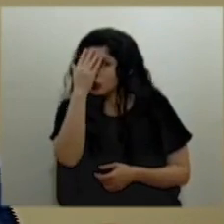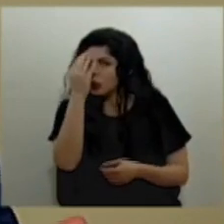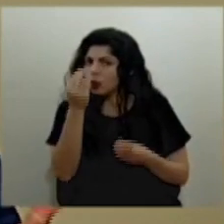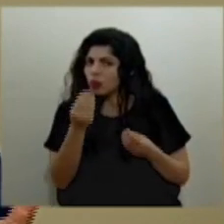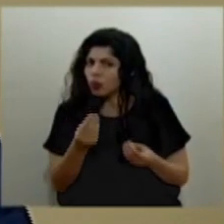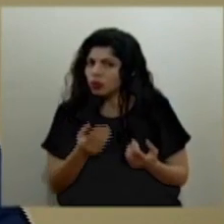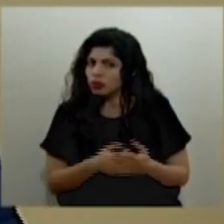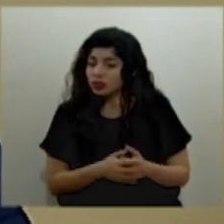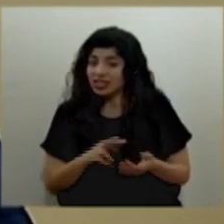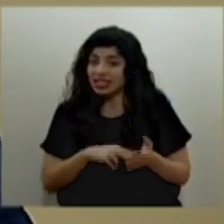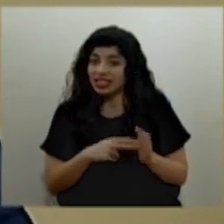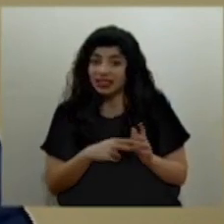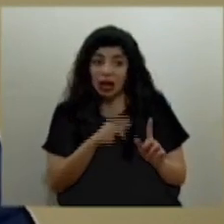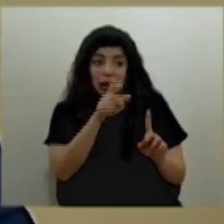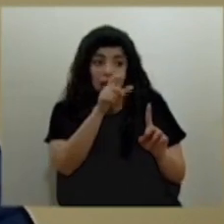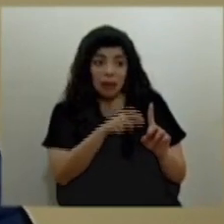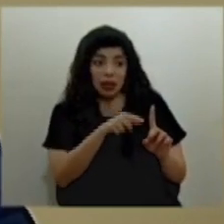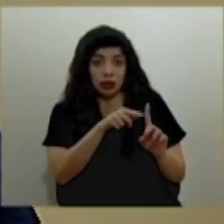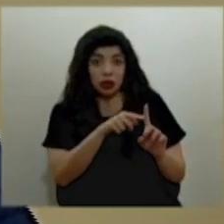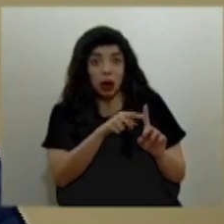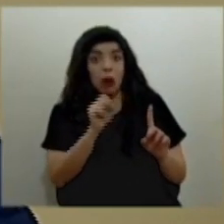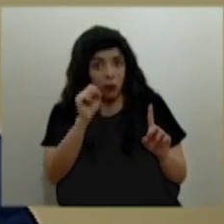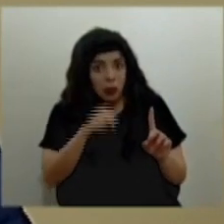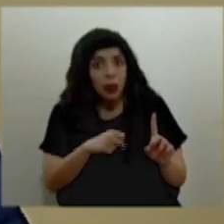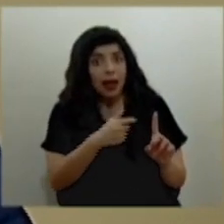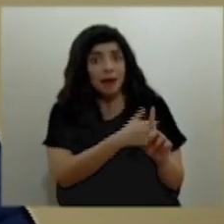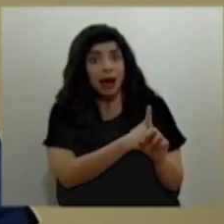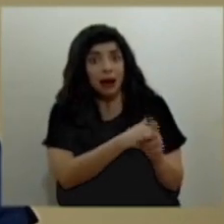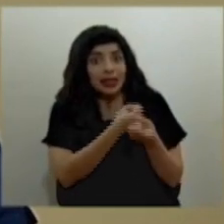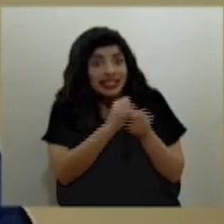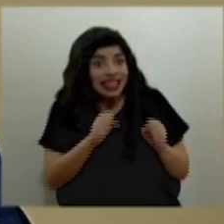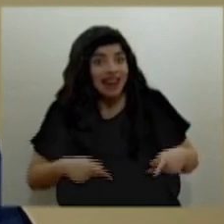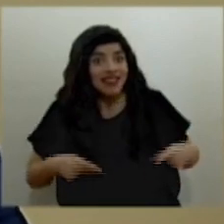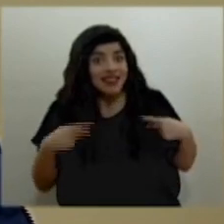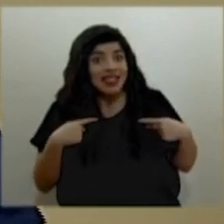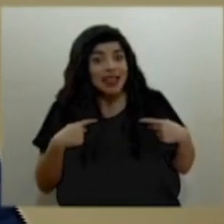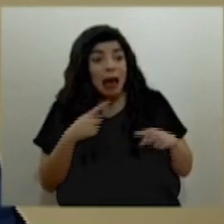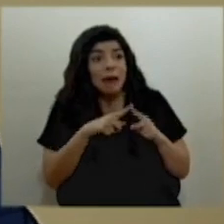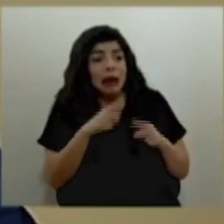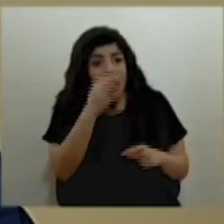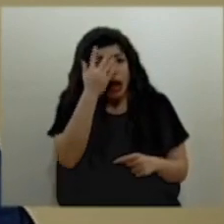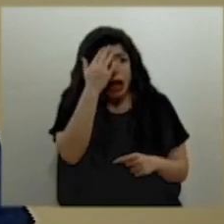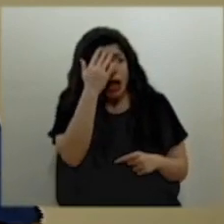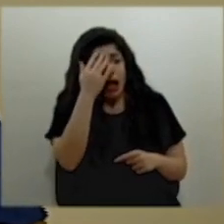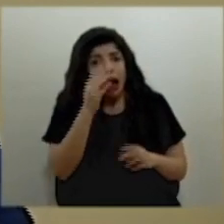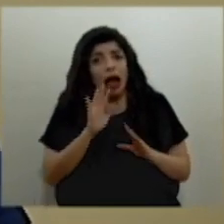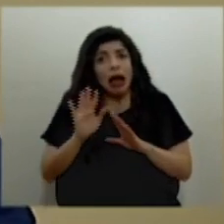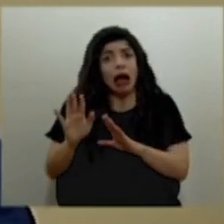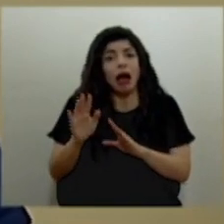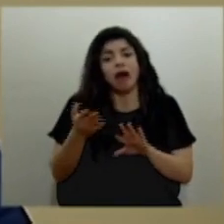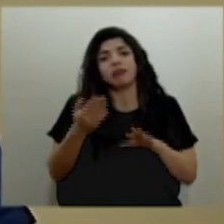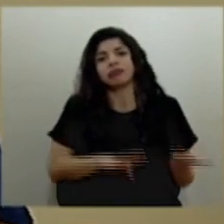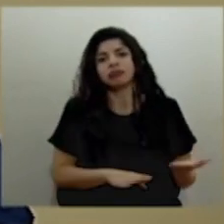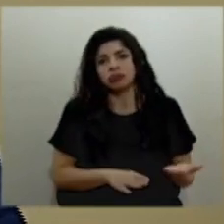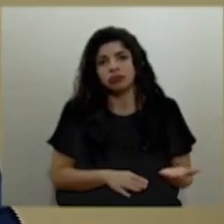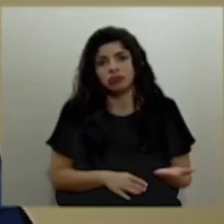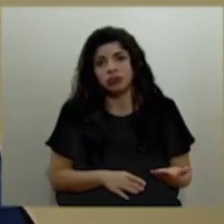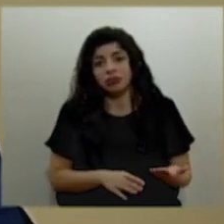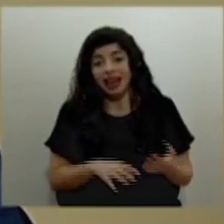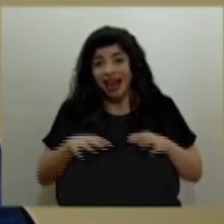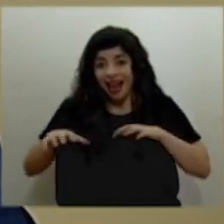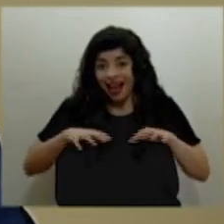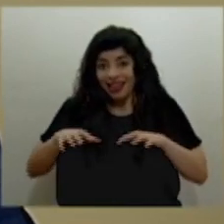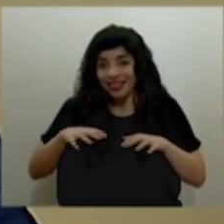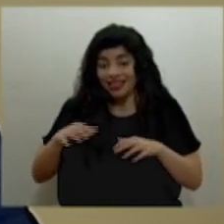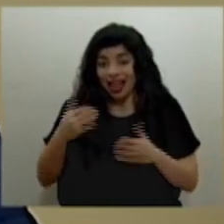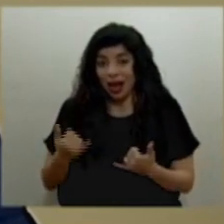podría significar que una persona que tenga la posibilidad de vacunarse y salvarse se muera. Es así de complicado. Estamos, además de todas las actividades que